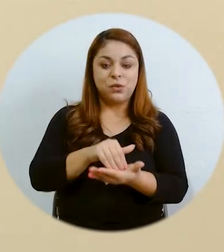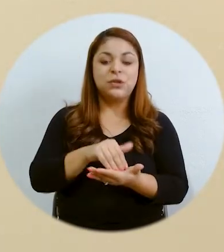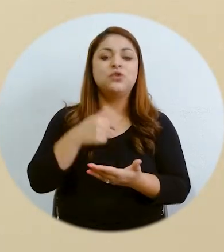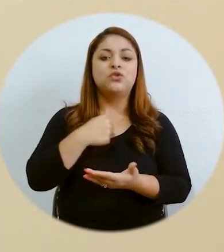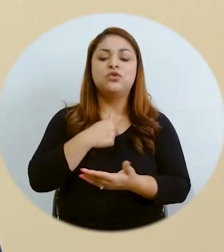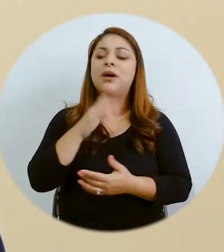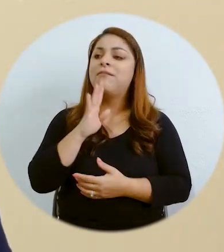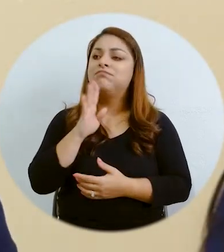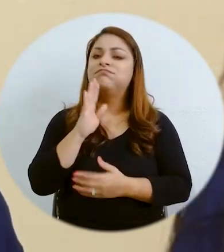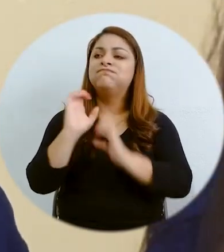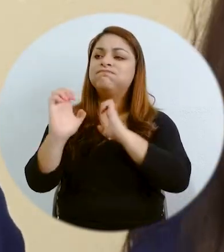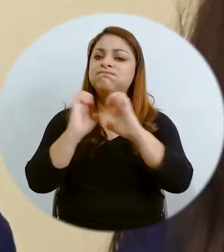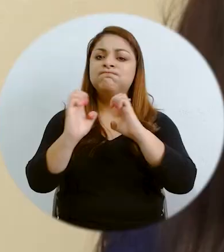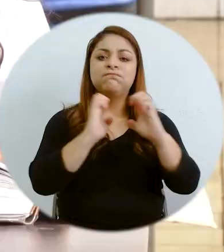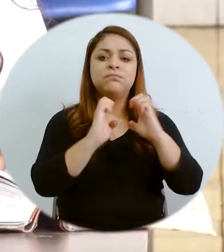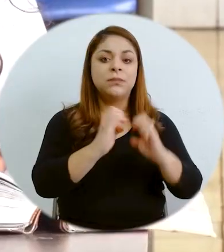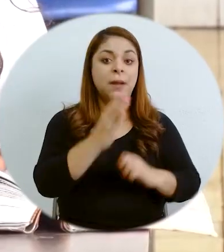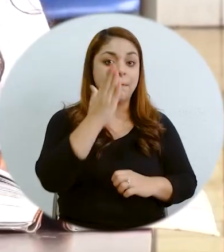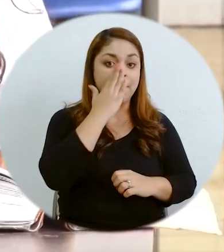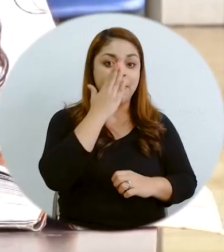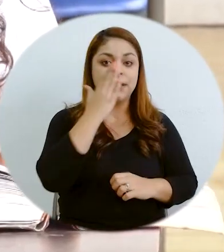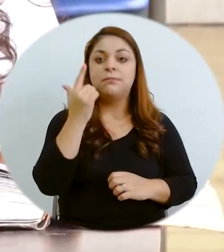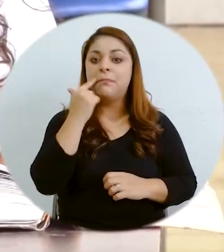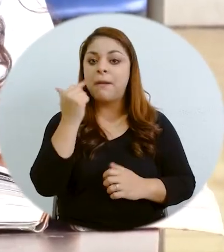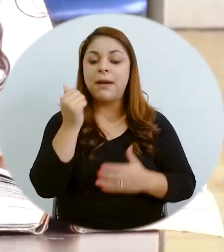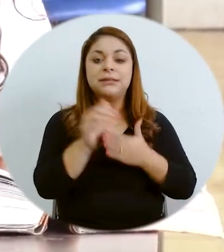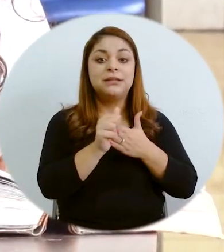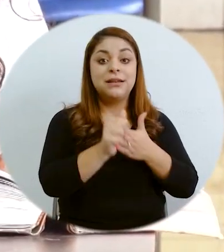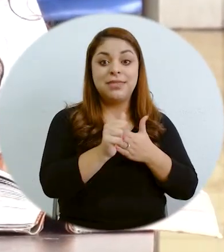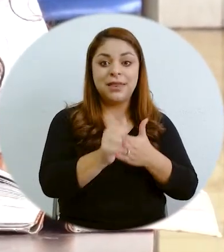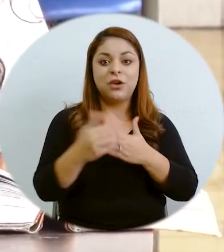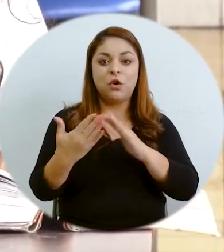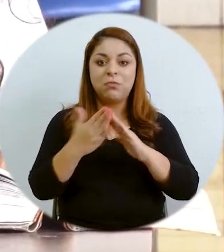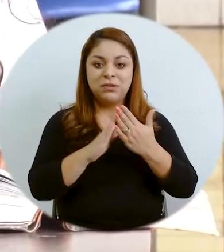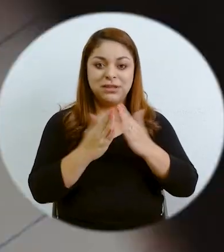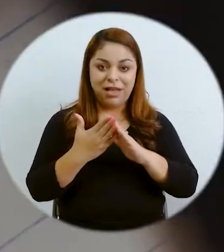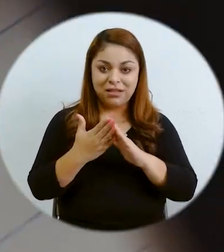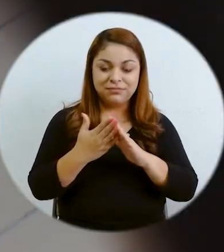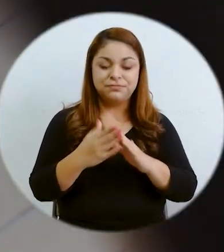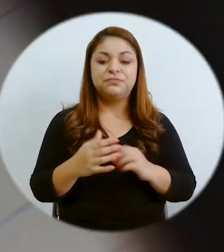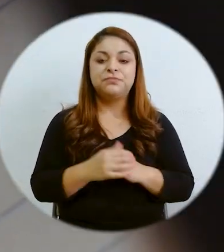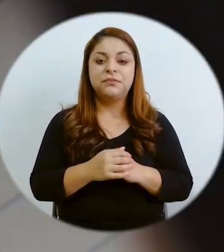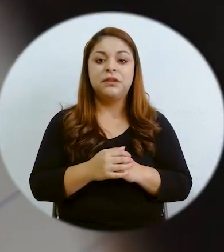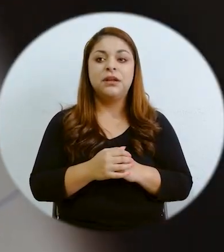y tuvimos que hablar con mamás, con papás, con líderes comunales,